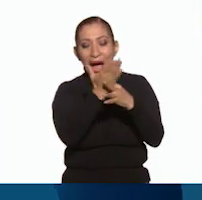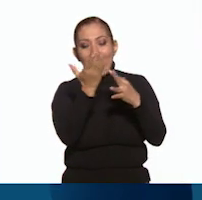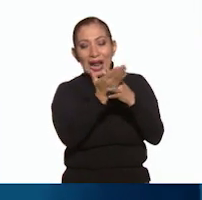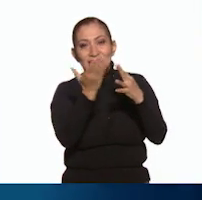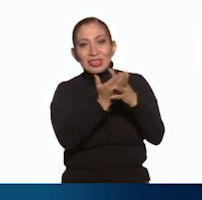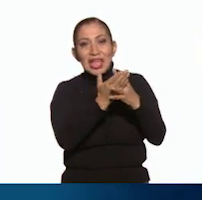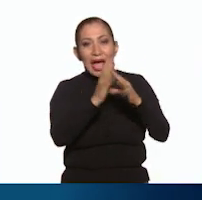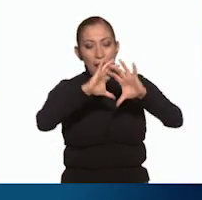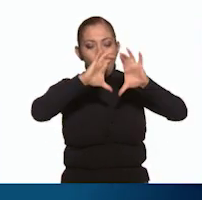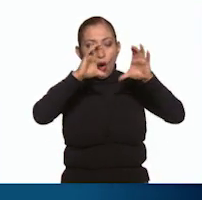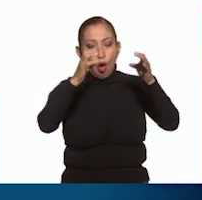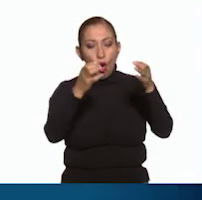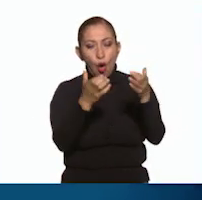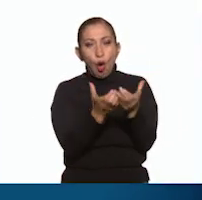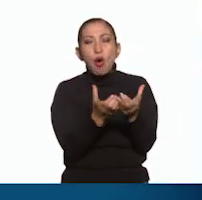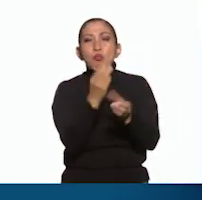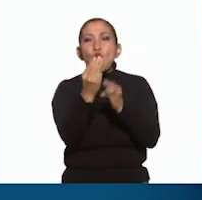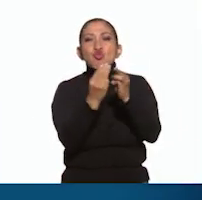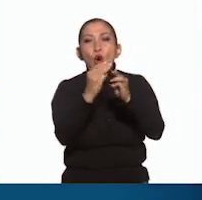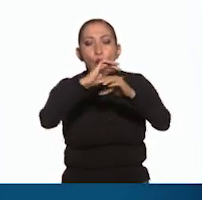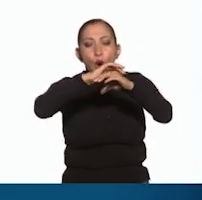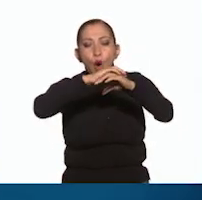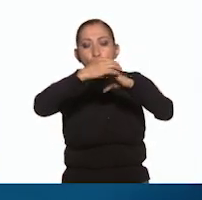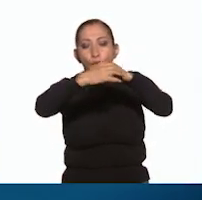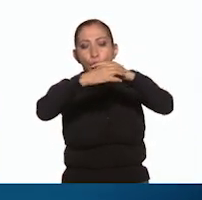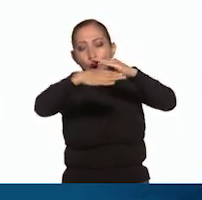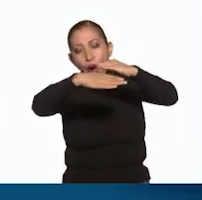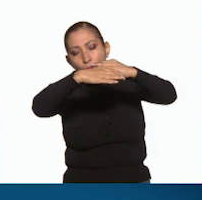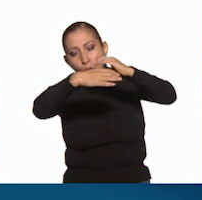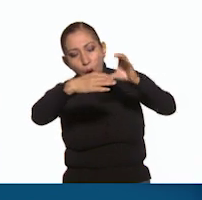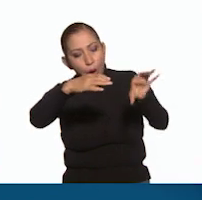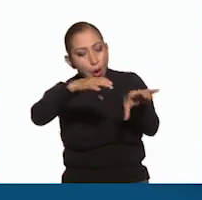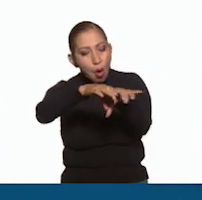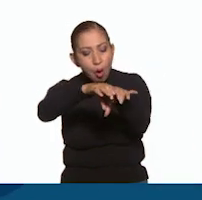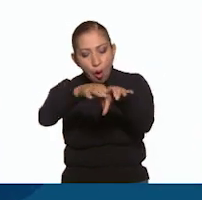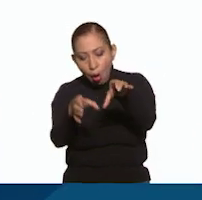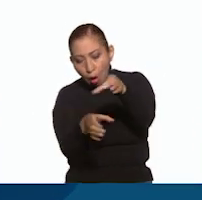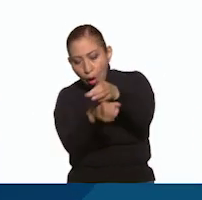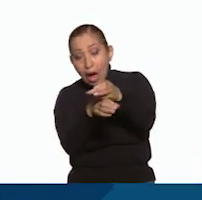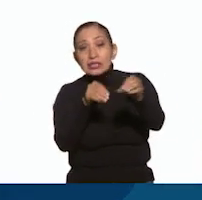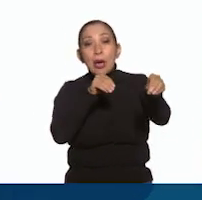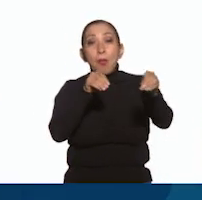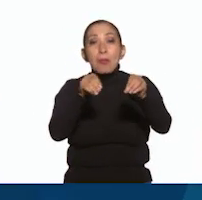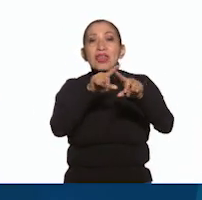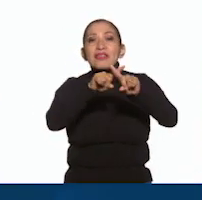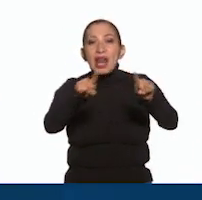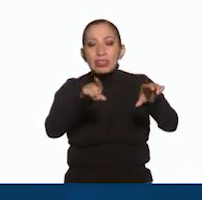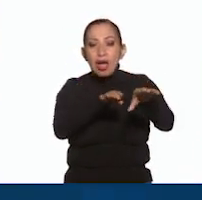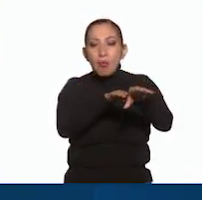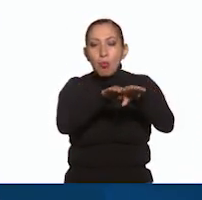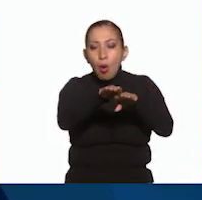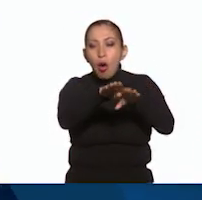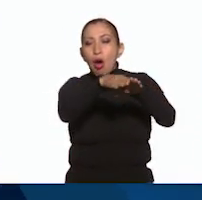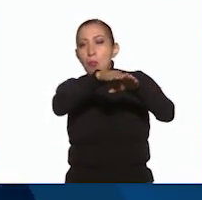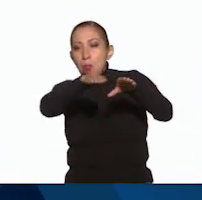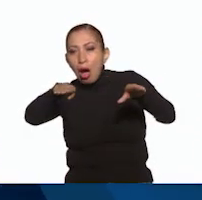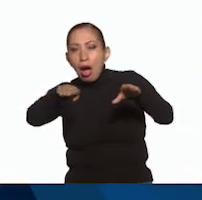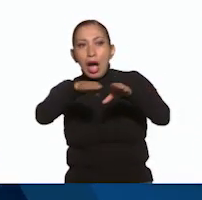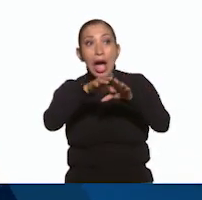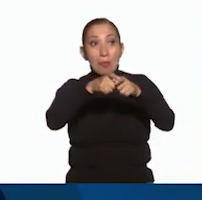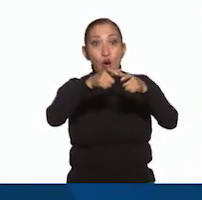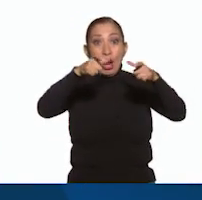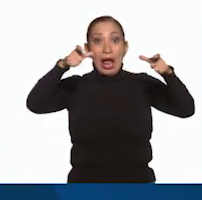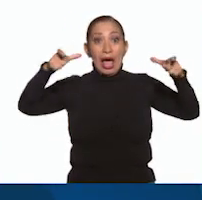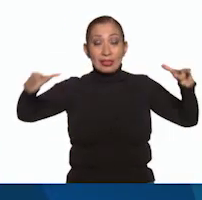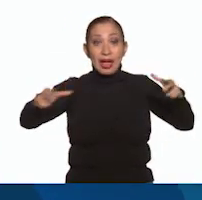corteza terrestre. Es como un rompecabezas. Este rompecabezas, cada pieza se mueve en distinta dirección, en distinta forma. Tenemos placas muy